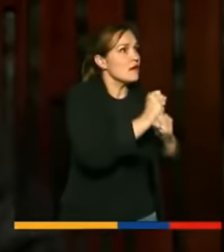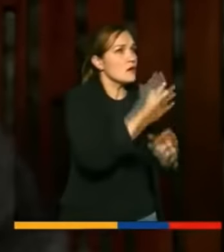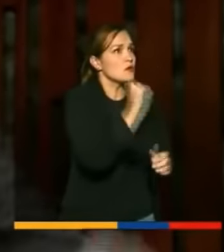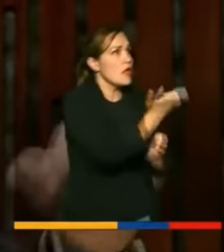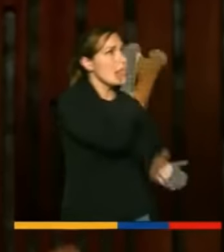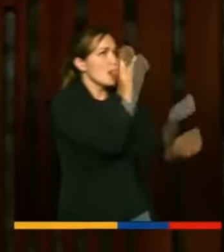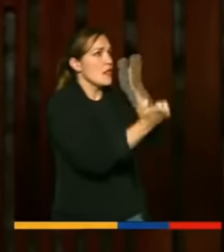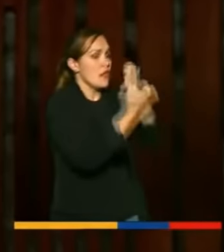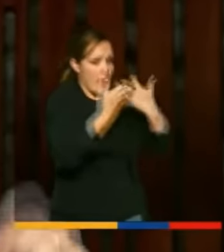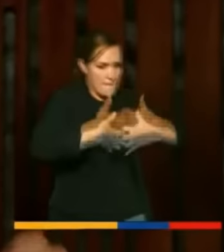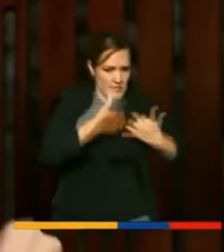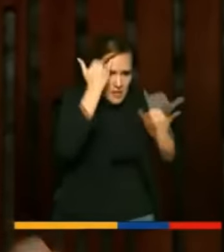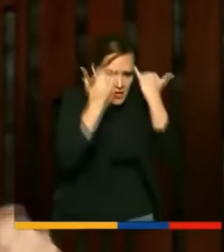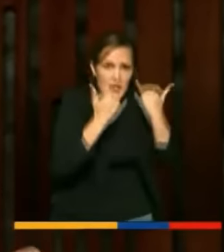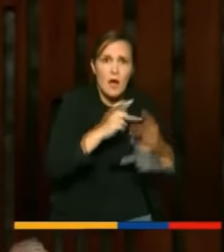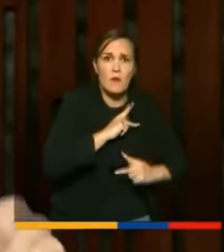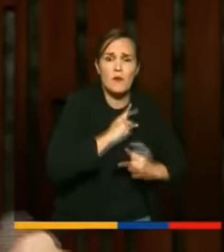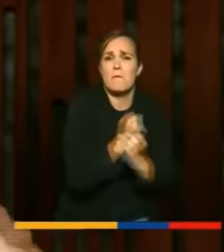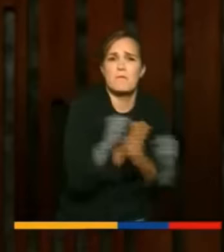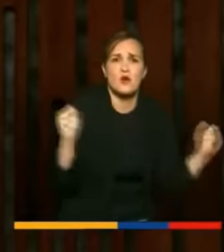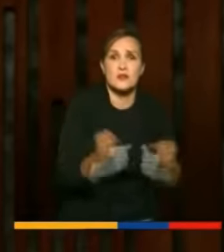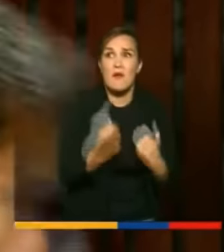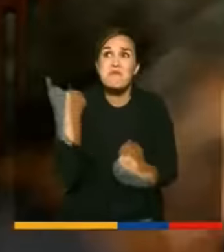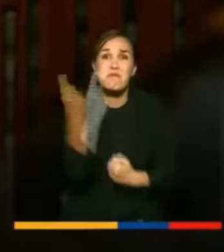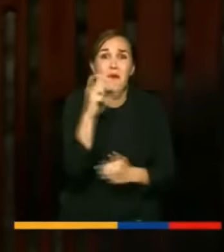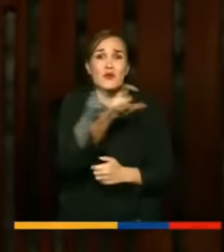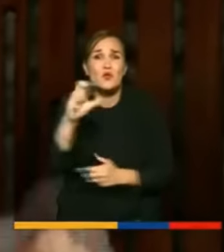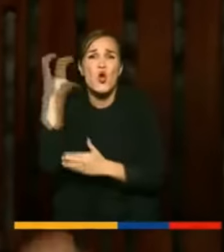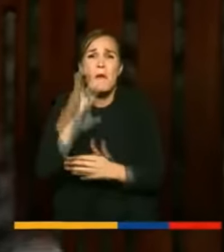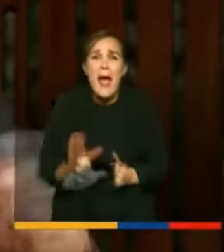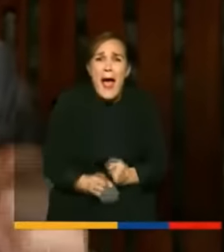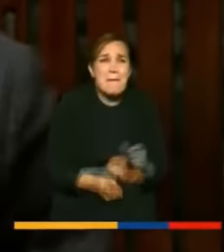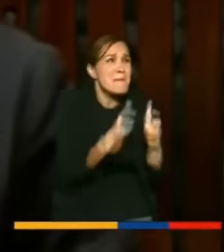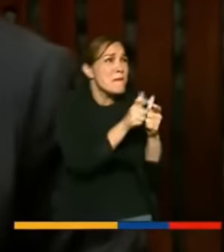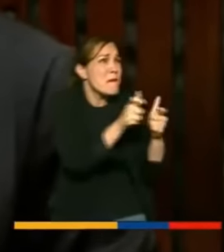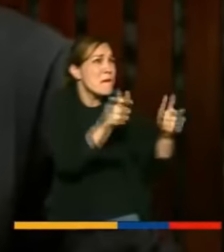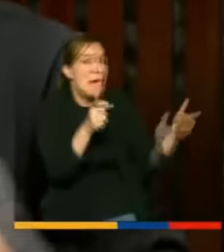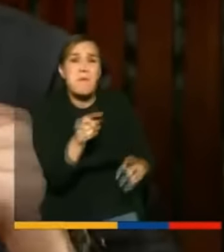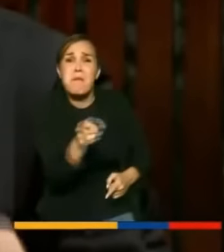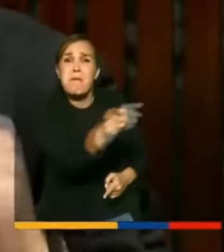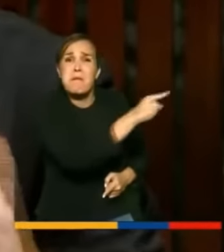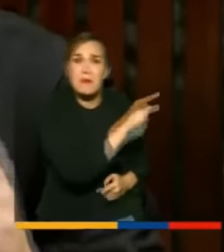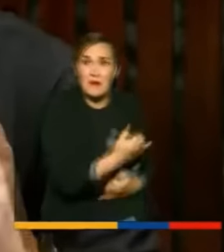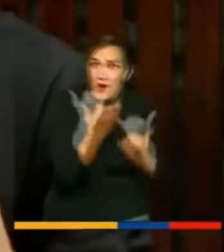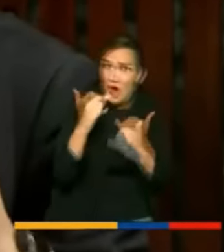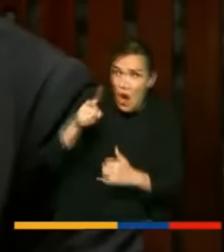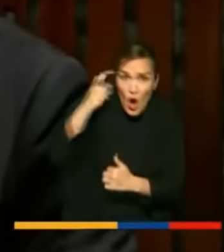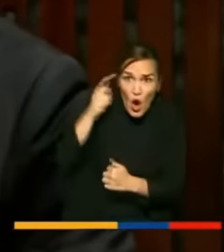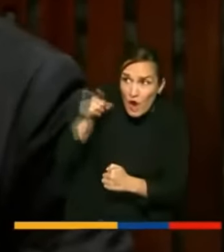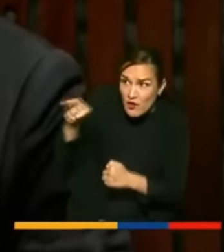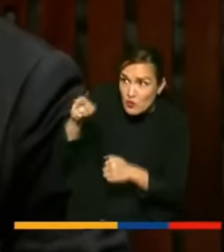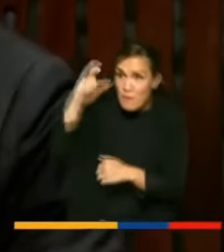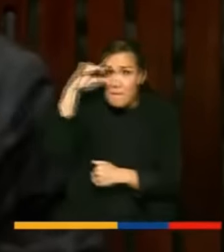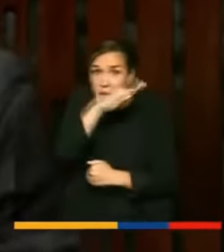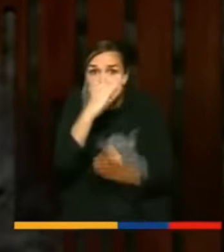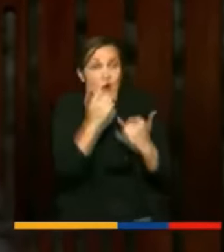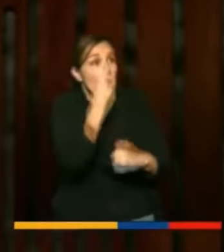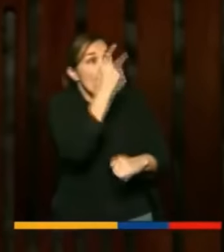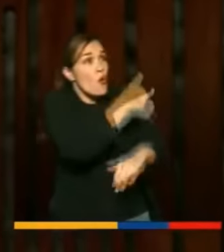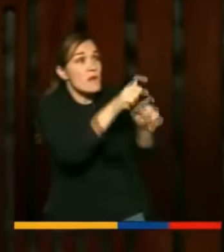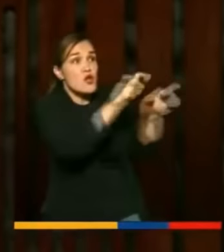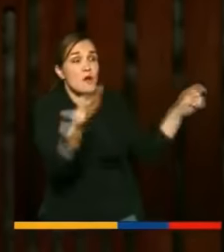imposible. Hoy hay más colombianos con hambre. En este gobierno, más de 1 millón de personas han